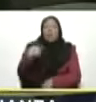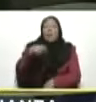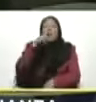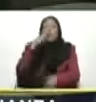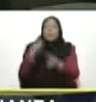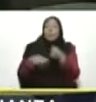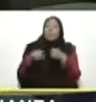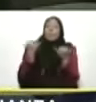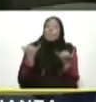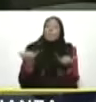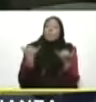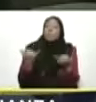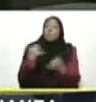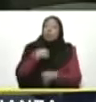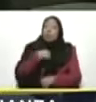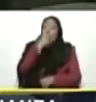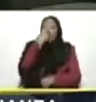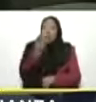pronto,